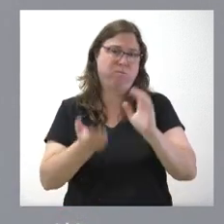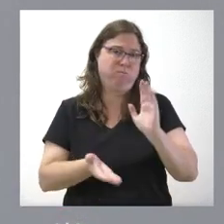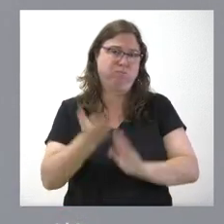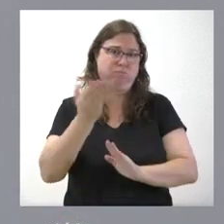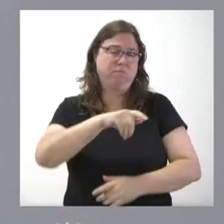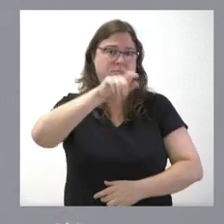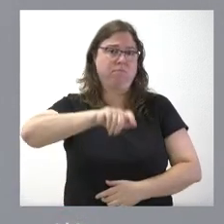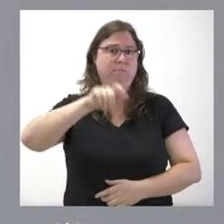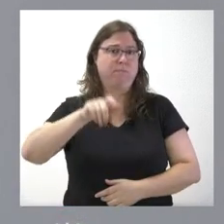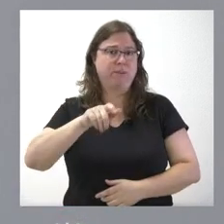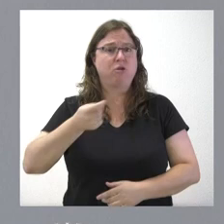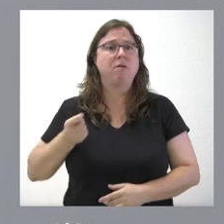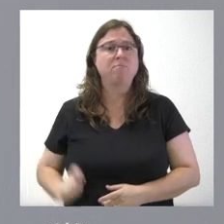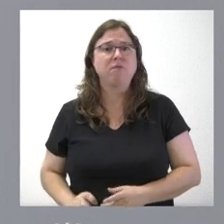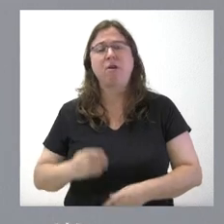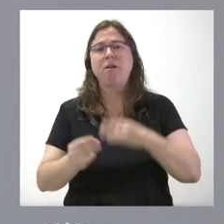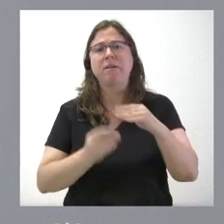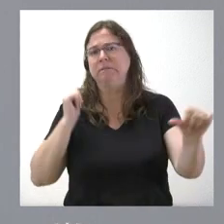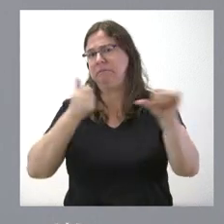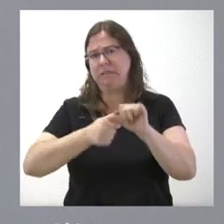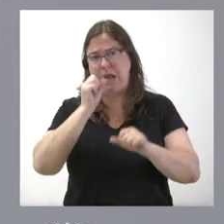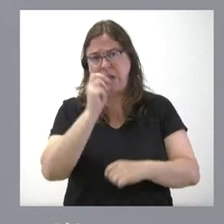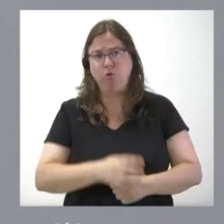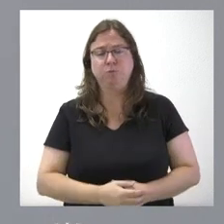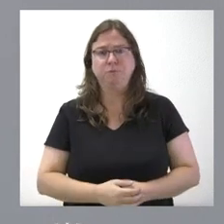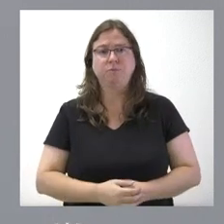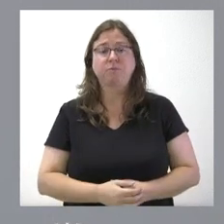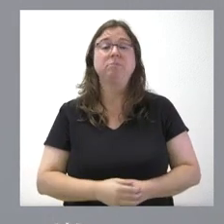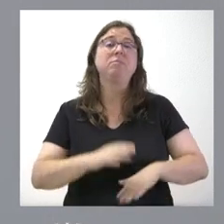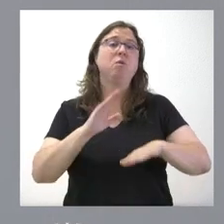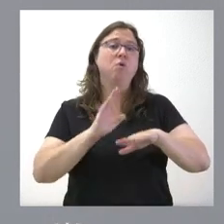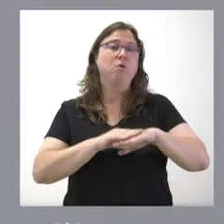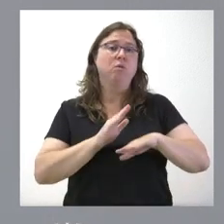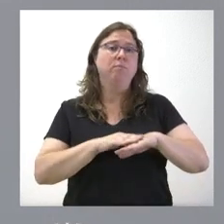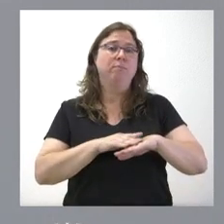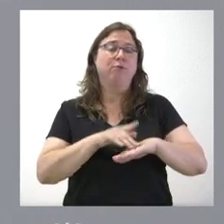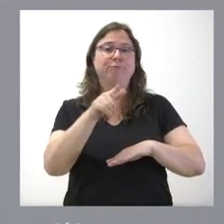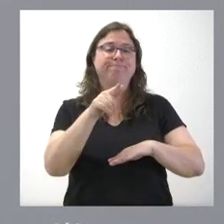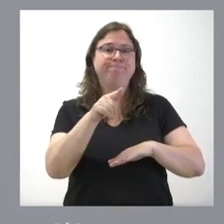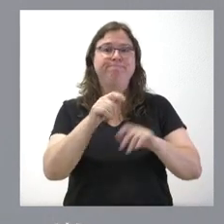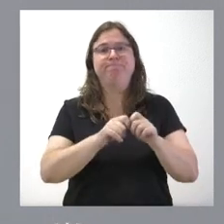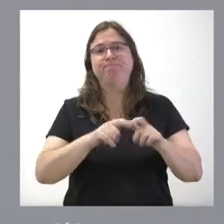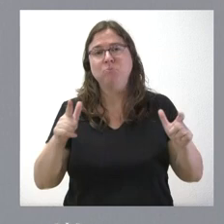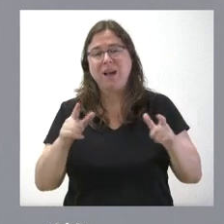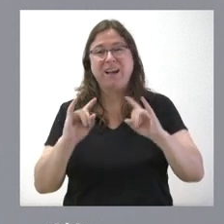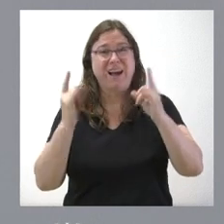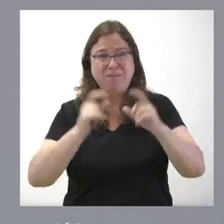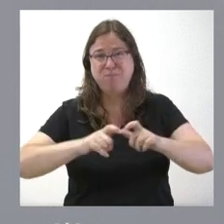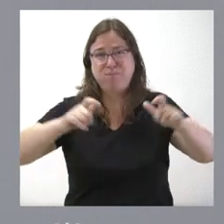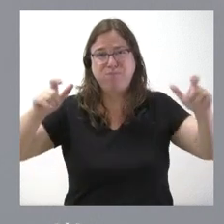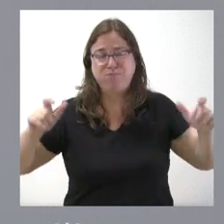personas que estos profesionales han venido realizando en los últimos años como consecuencia también del crecimiento de la masa forestal de los